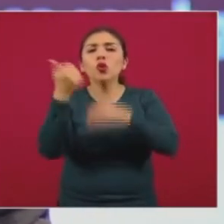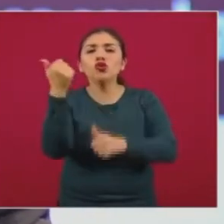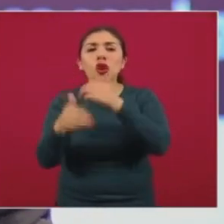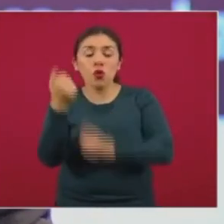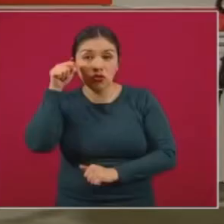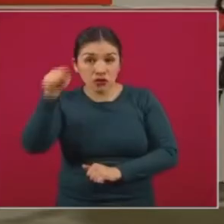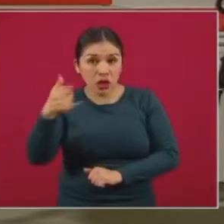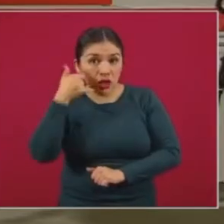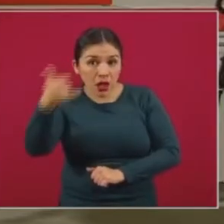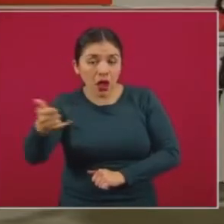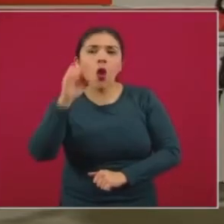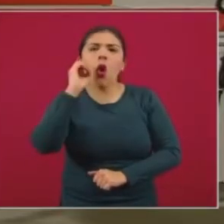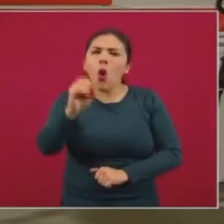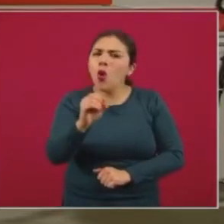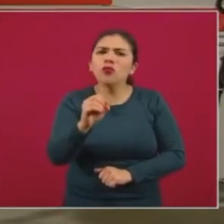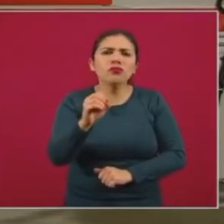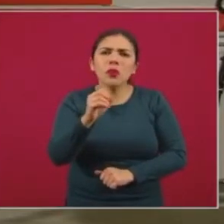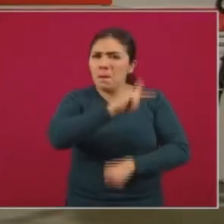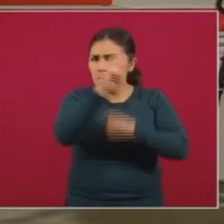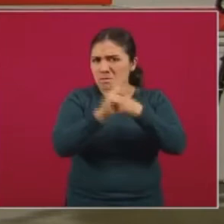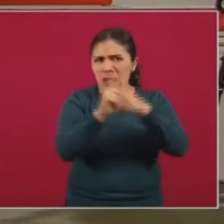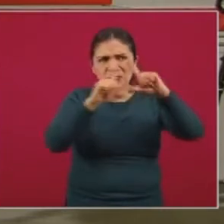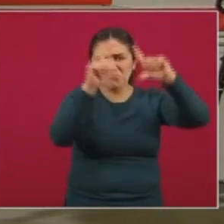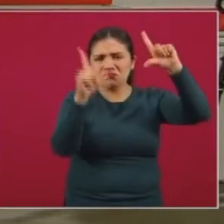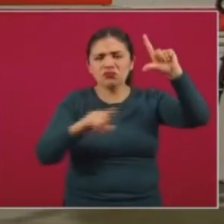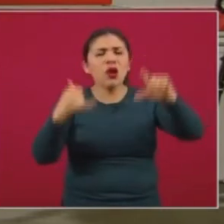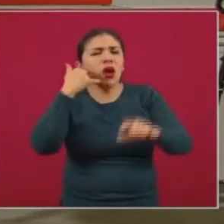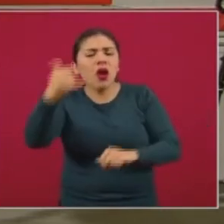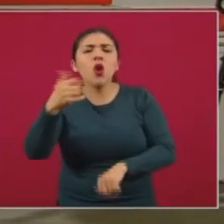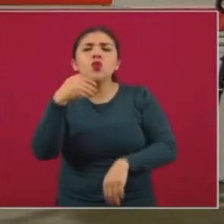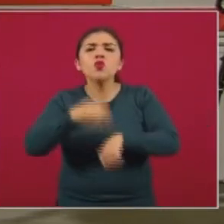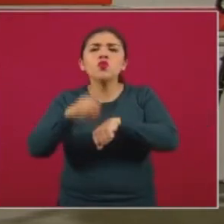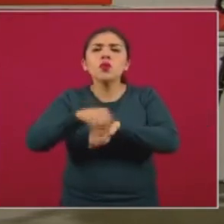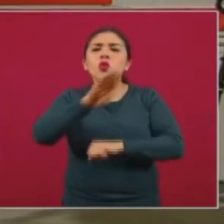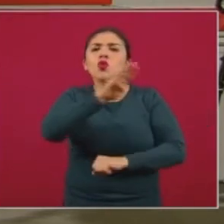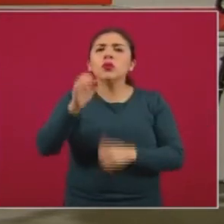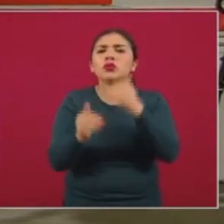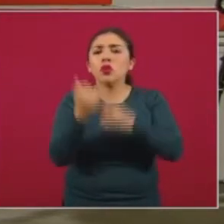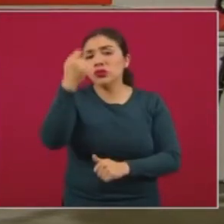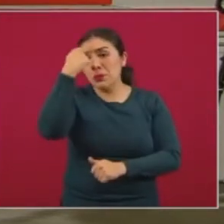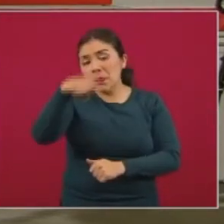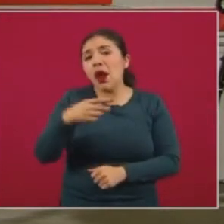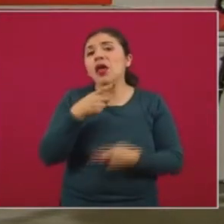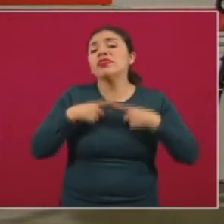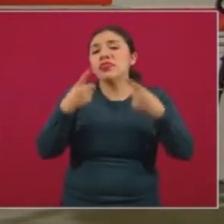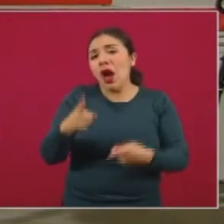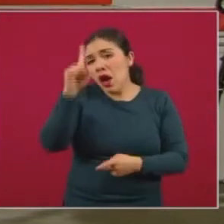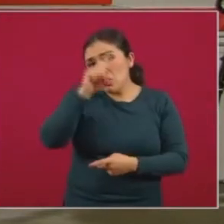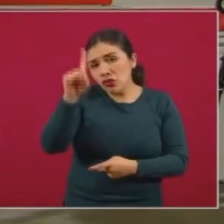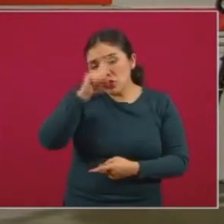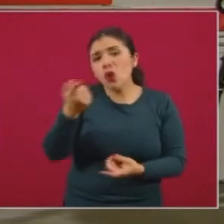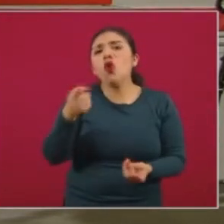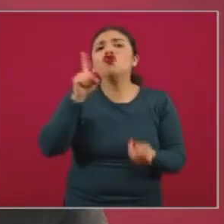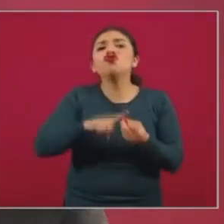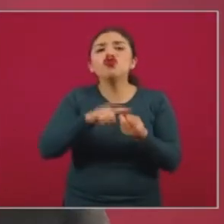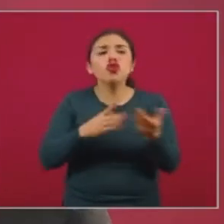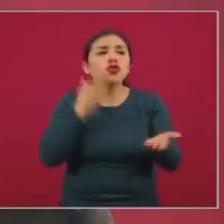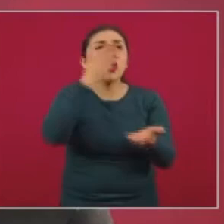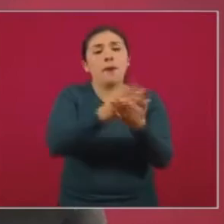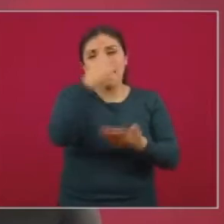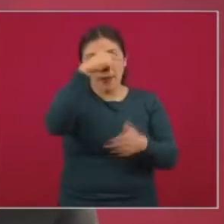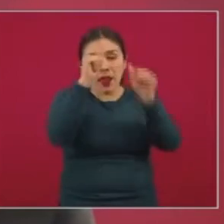5658-1111 o en cualquier parte del país al 911 para recibir asesoría sobre dónde podría